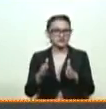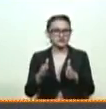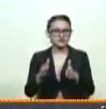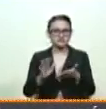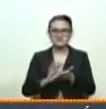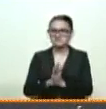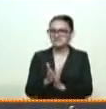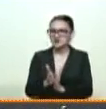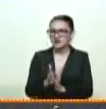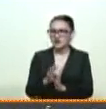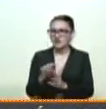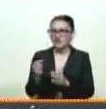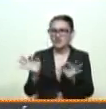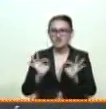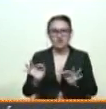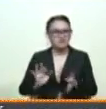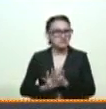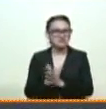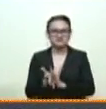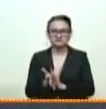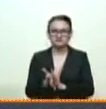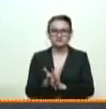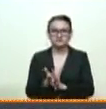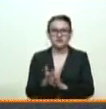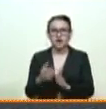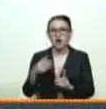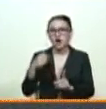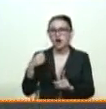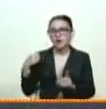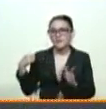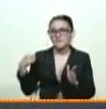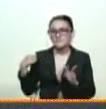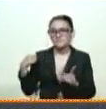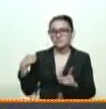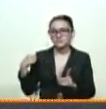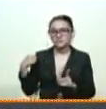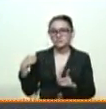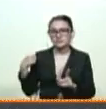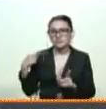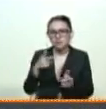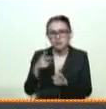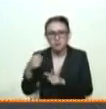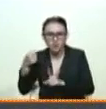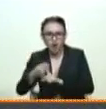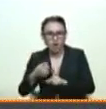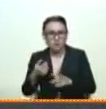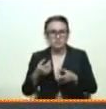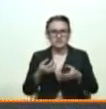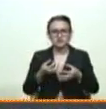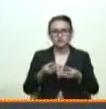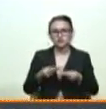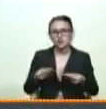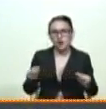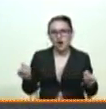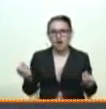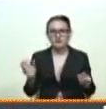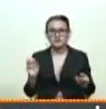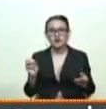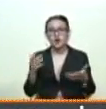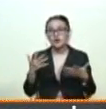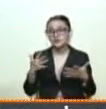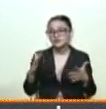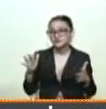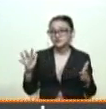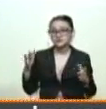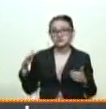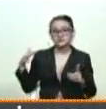todos los métodos del golpe suave, de la vía indirecta o de la posibilidad de la